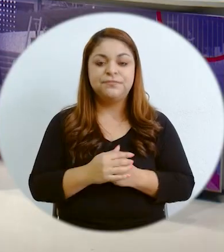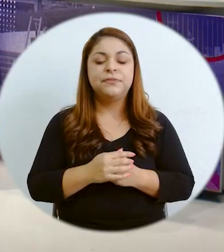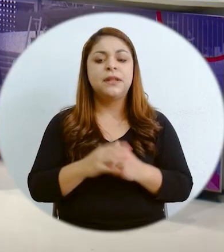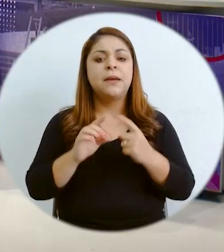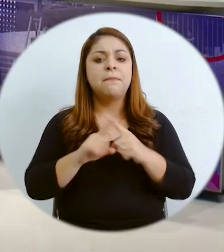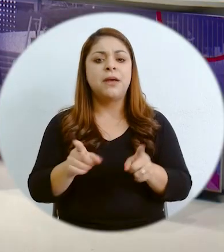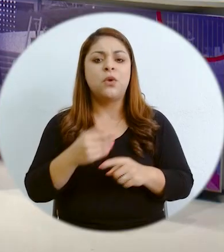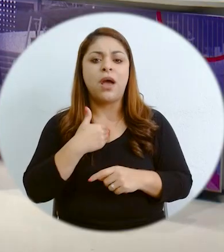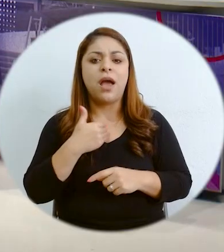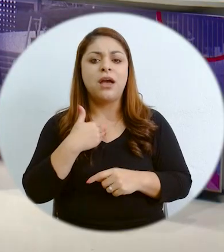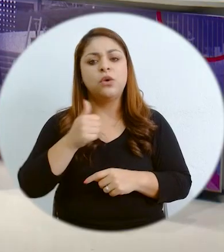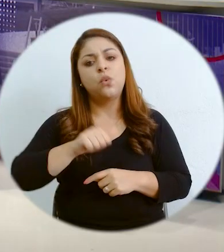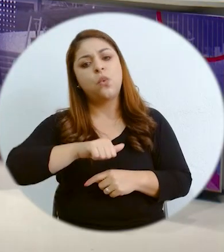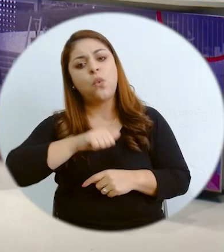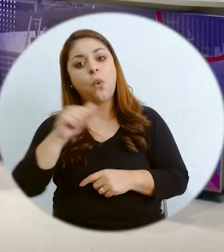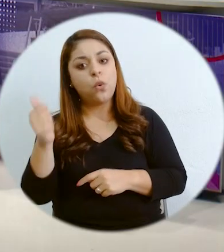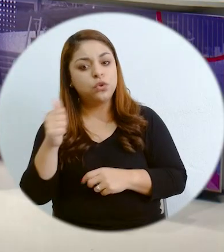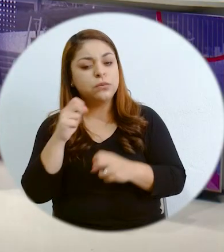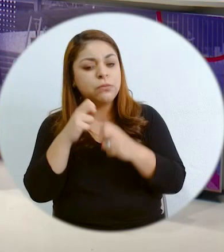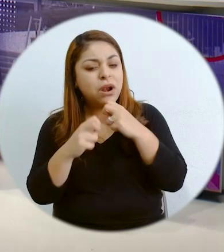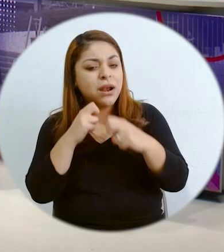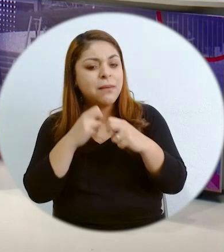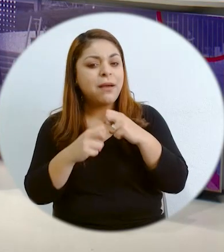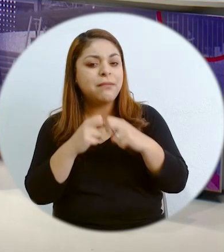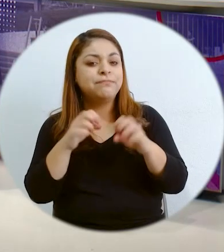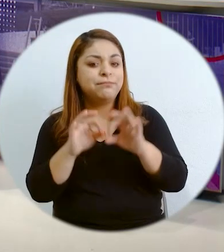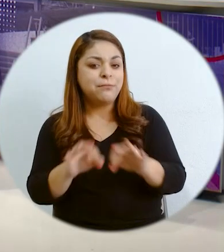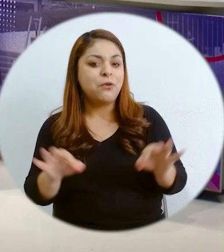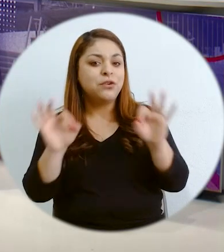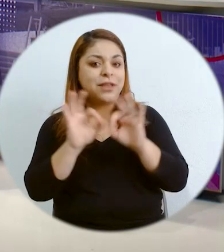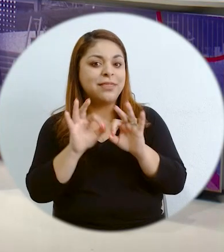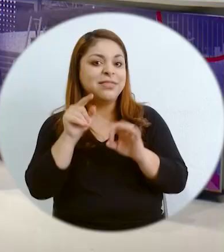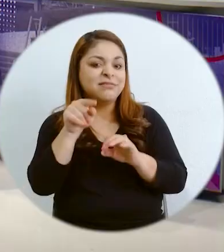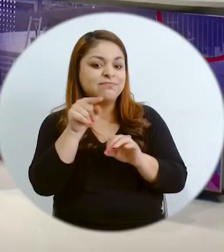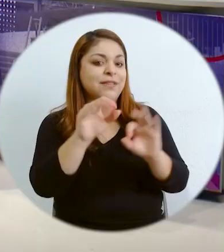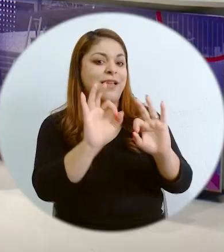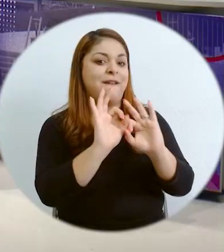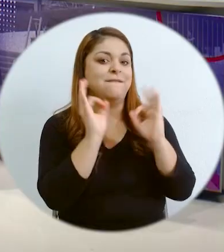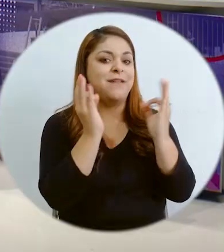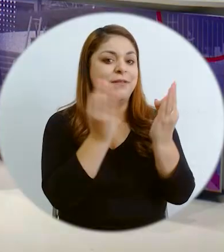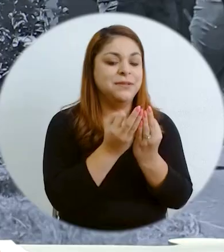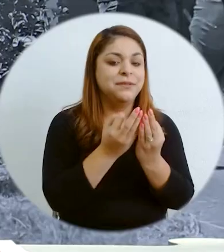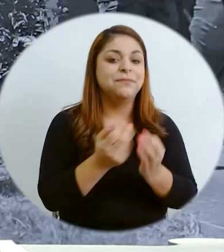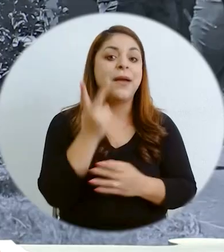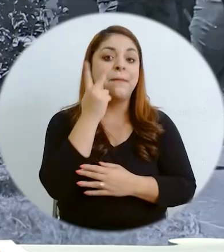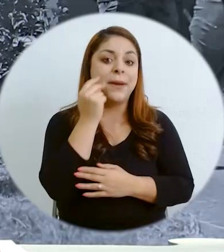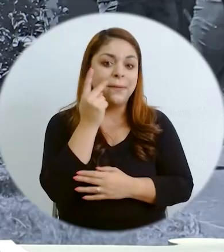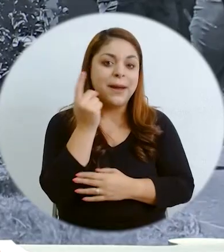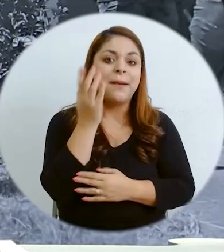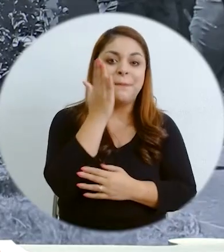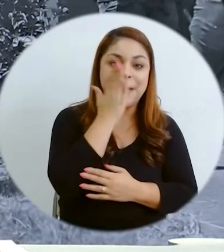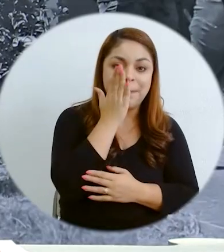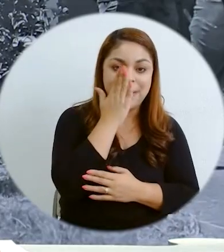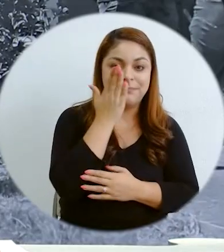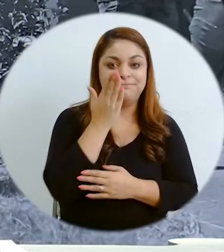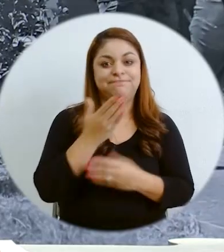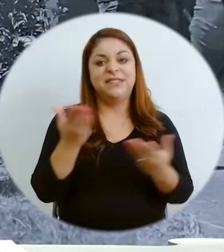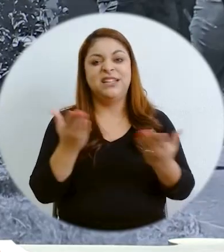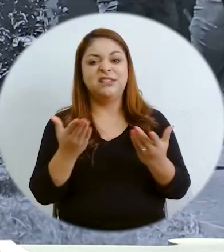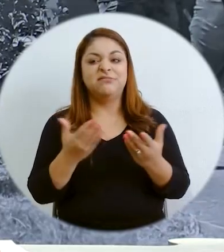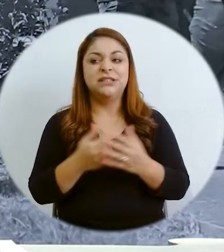tal. Pero hay otro agente ahí muy importante, que es el tema de la familia, padres y madres de